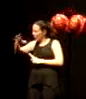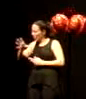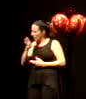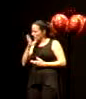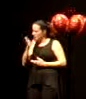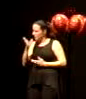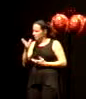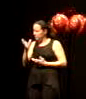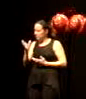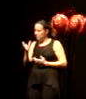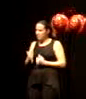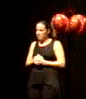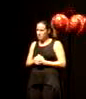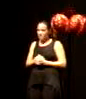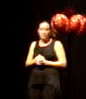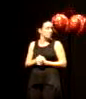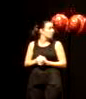Y abajo te aparece